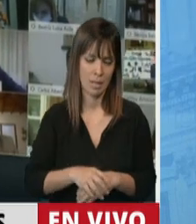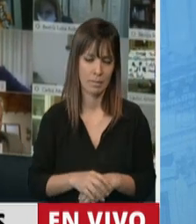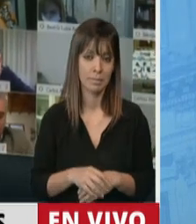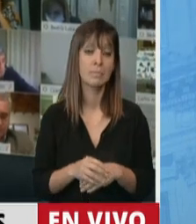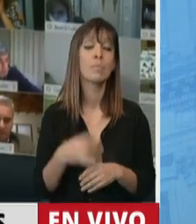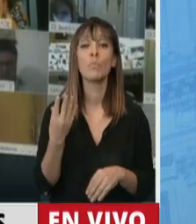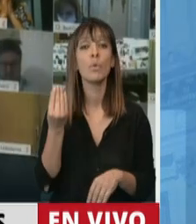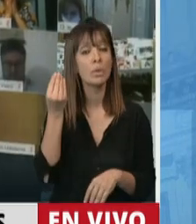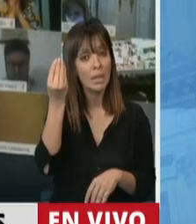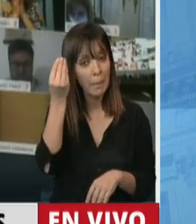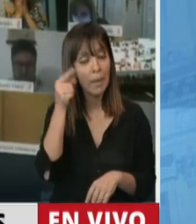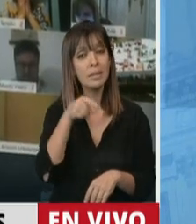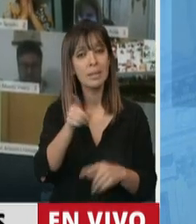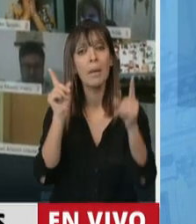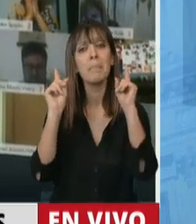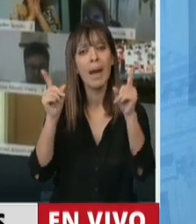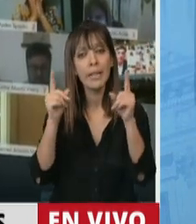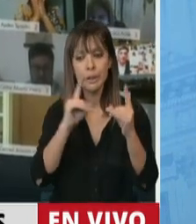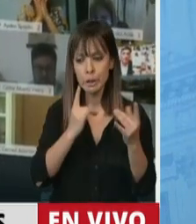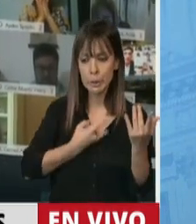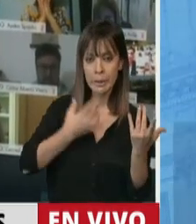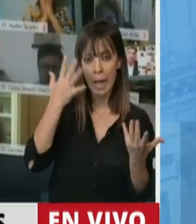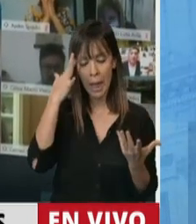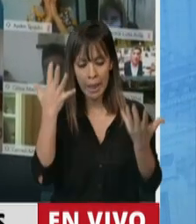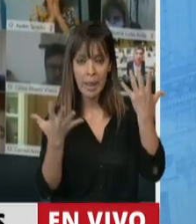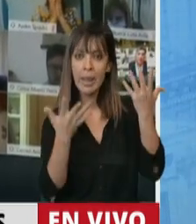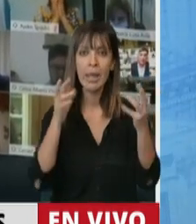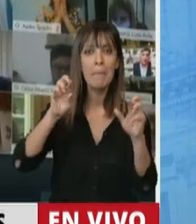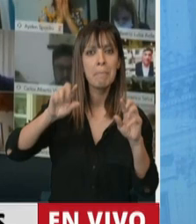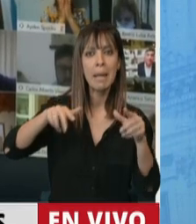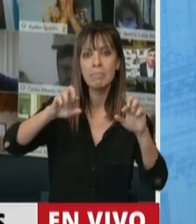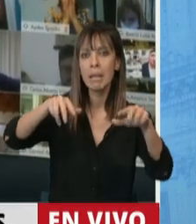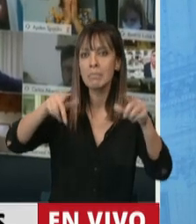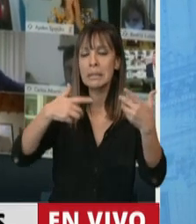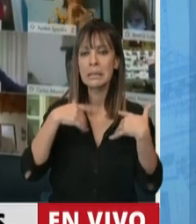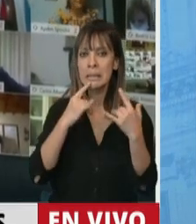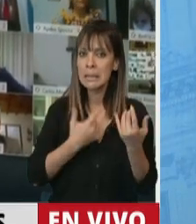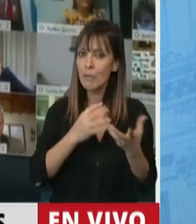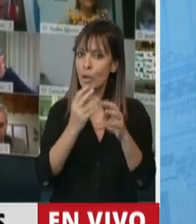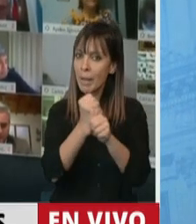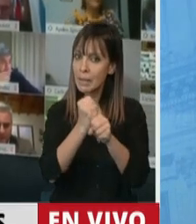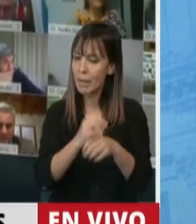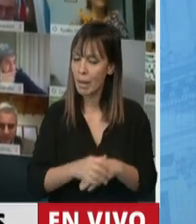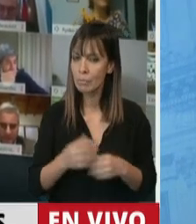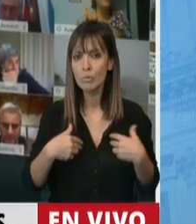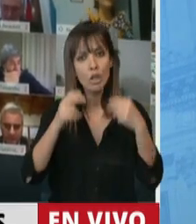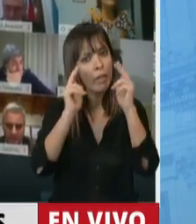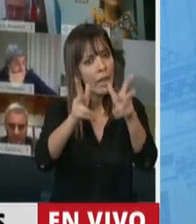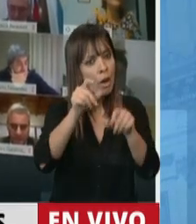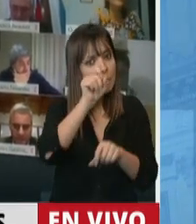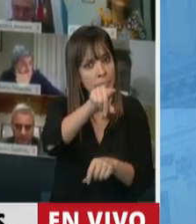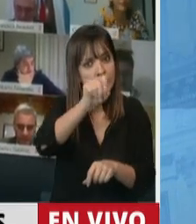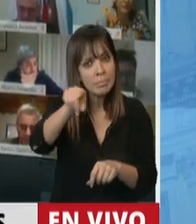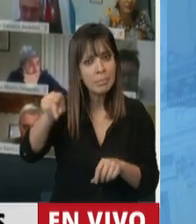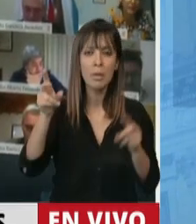veces con su propia herramienta tienen que llevar este tipo de tarea adelante. Y por eso decirle a cada uno de ellos